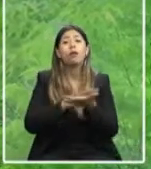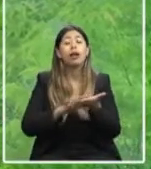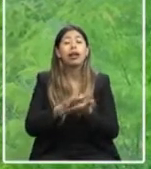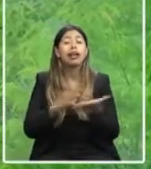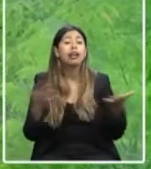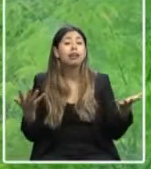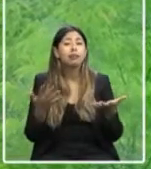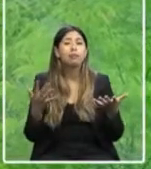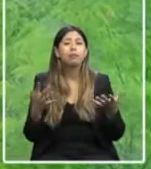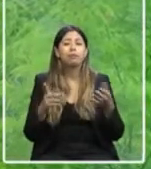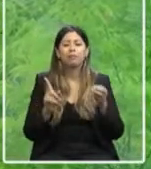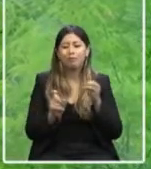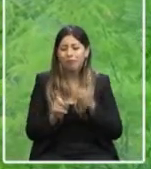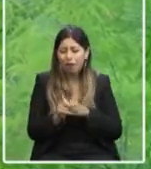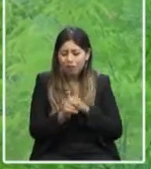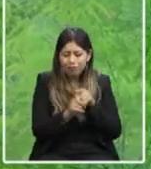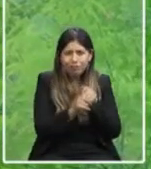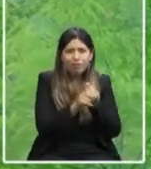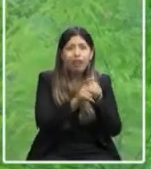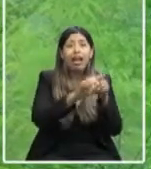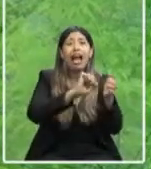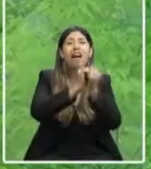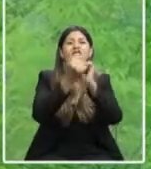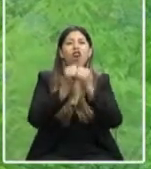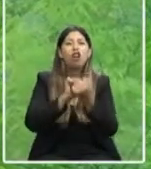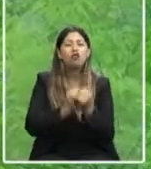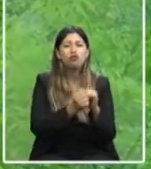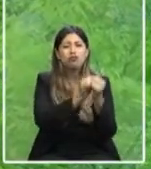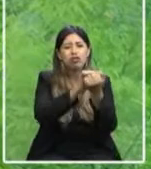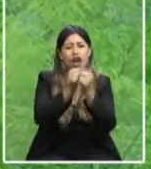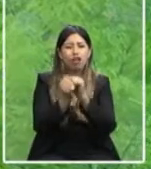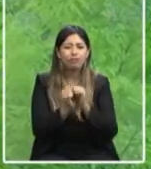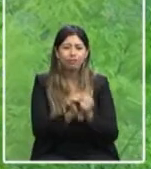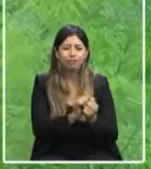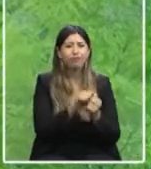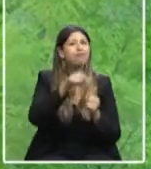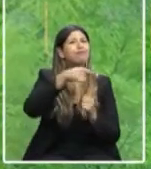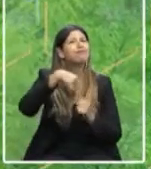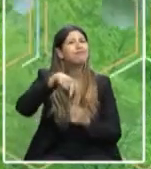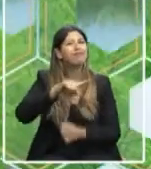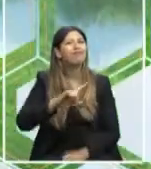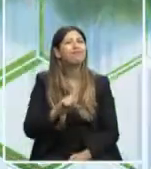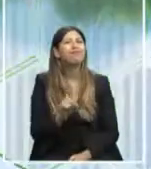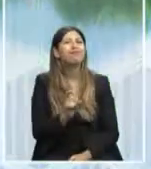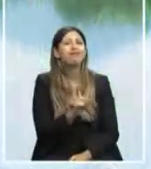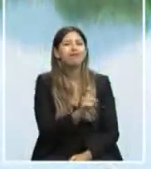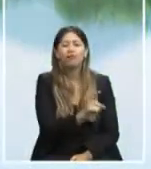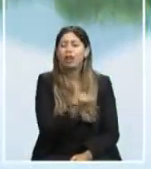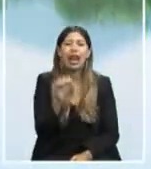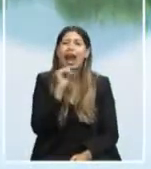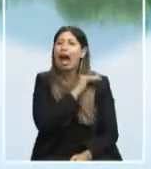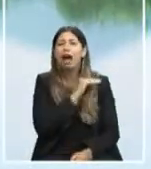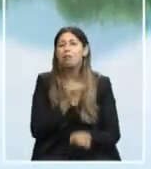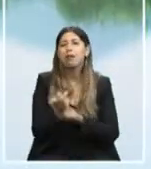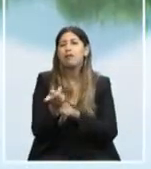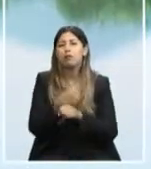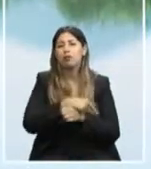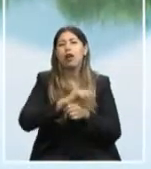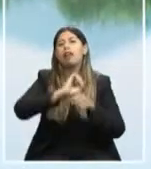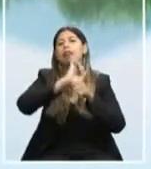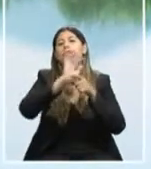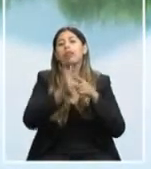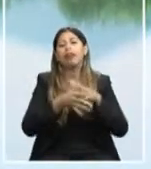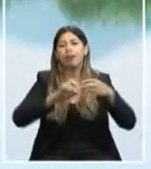evolución de los microorganismos. Esa es la principal fuerza con los cuales estos pueden millones de veces más rápido generar